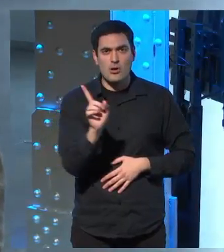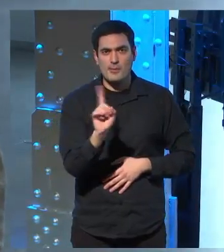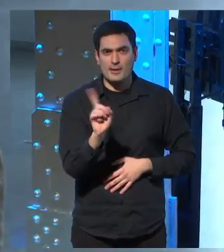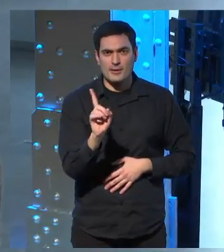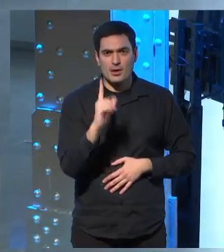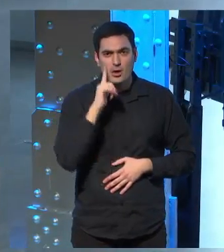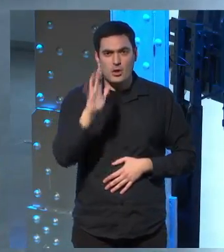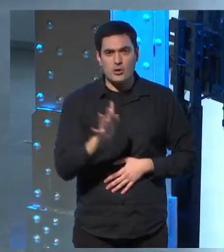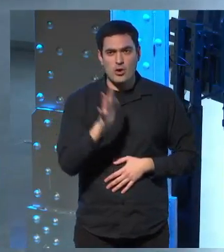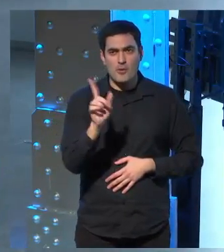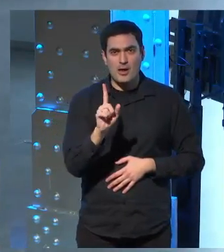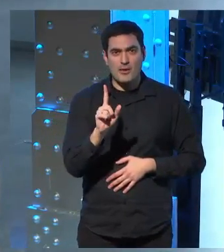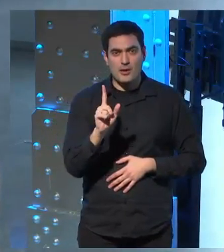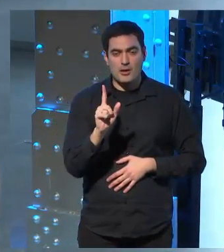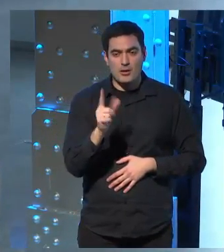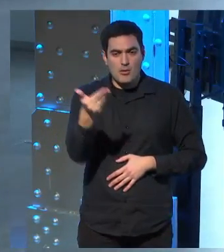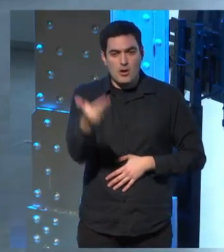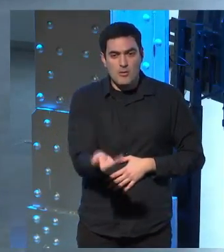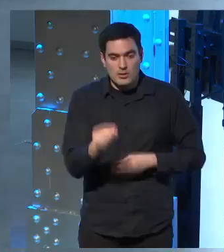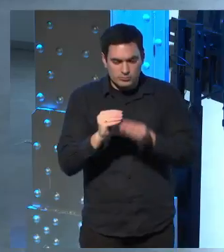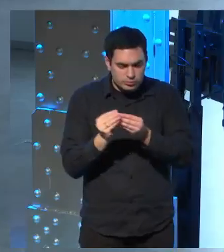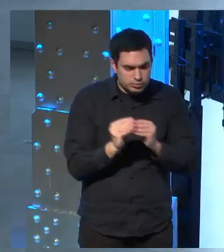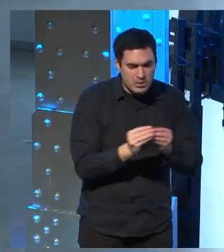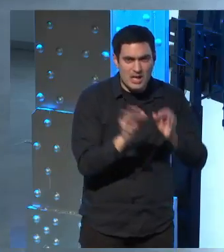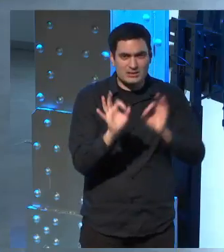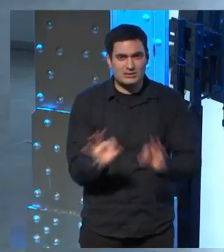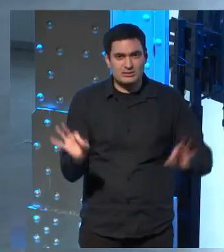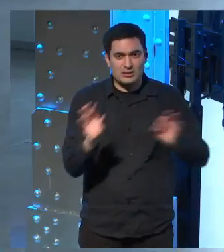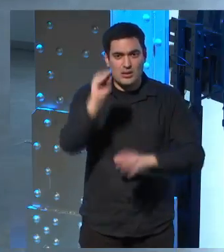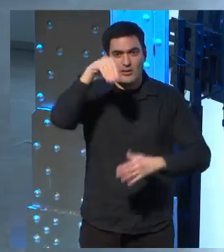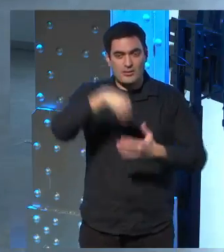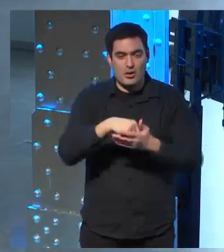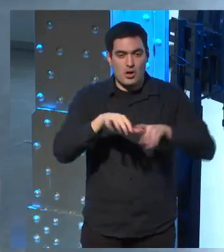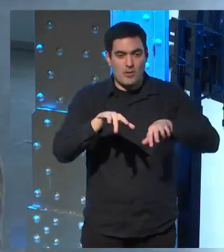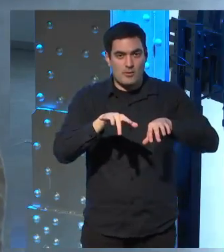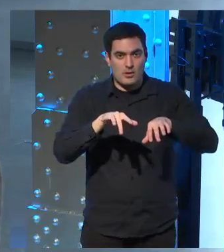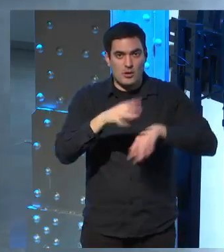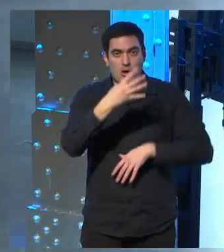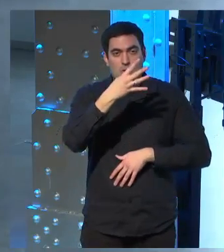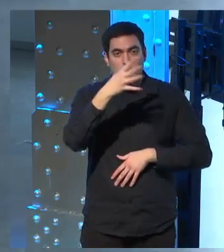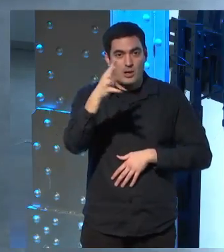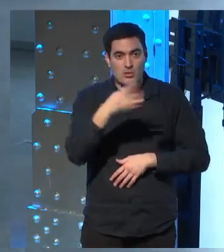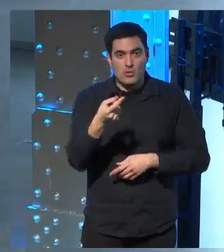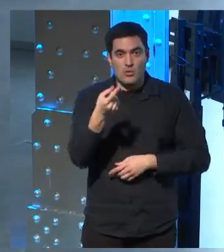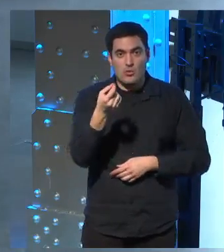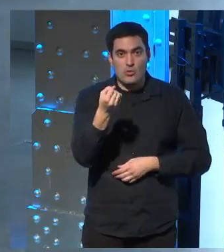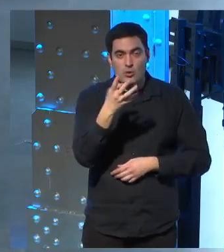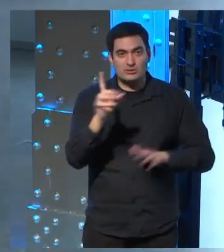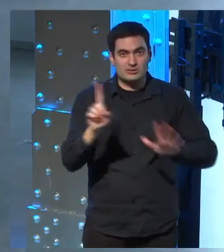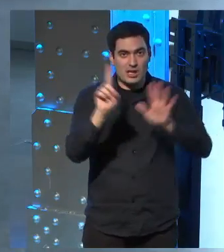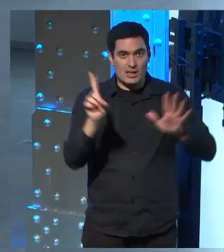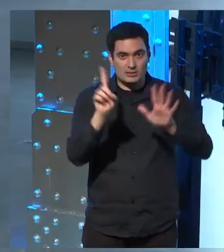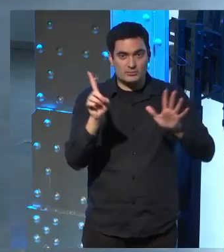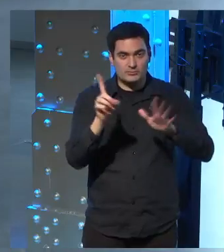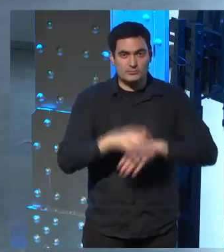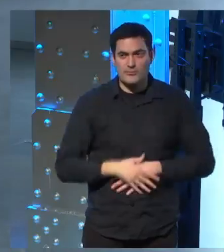había compuesto nada relevante desde el cuarteto de piano, del cuarteto de cuerda número 6, que